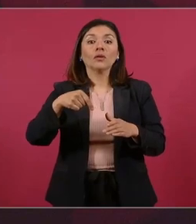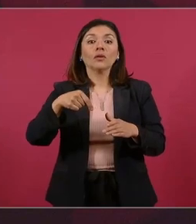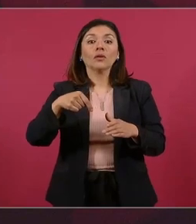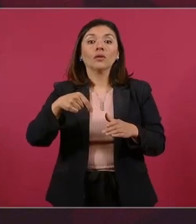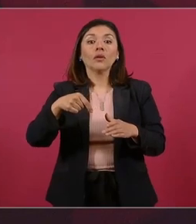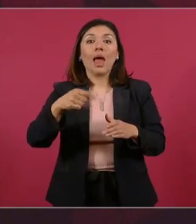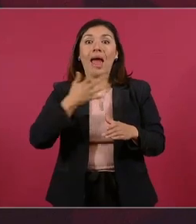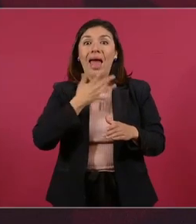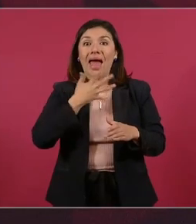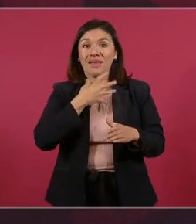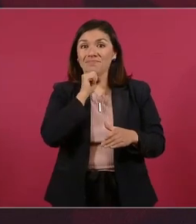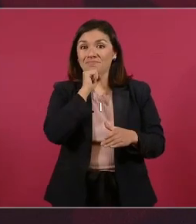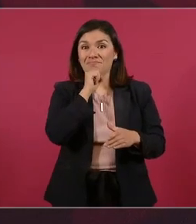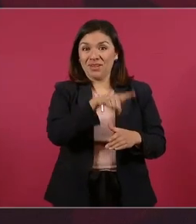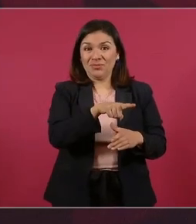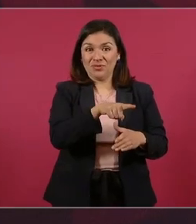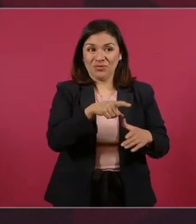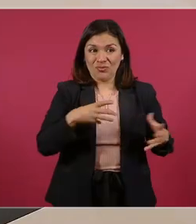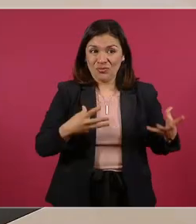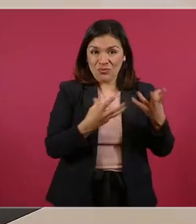que está en la contienda